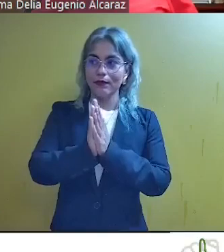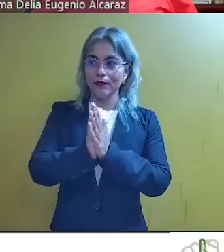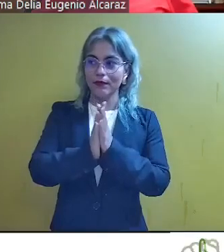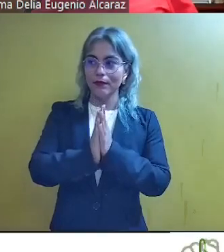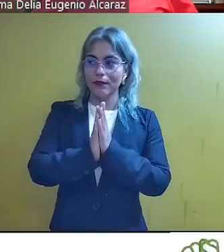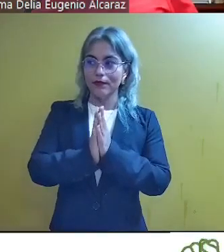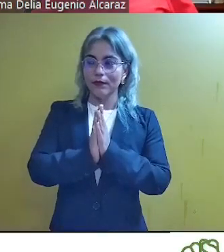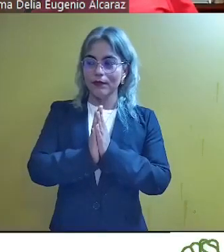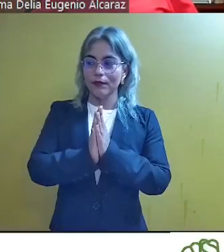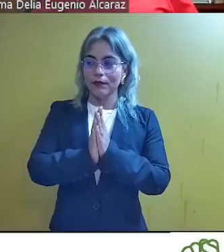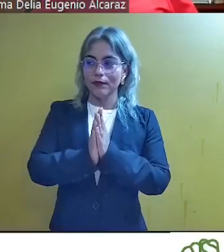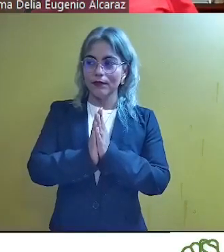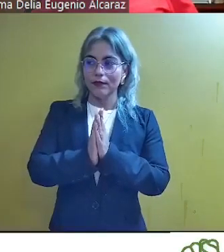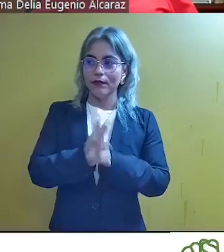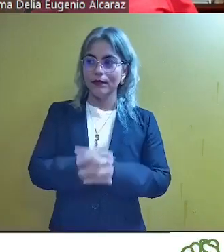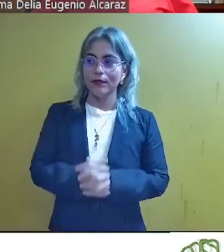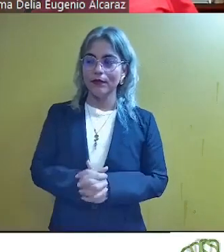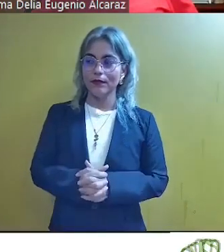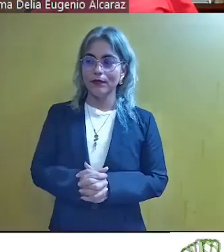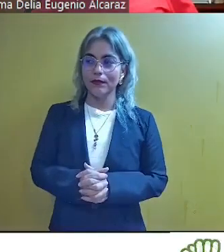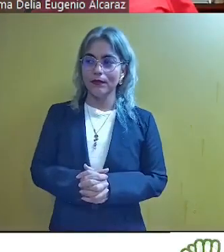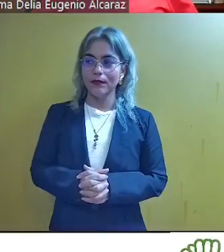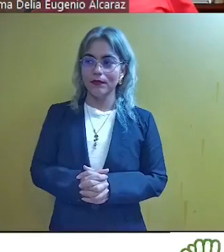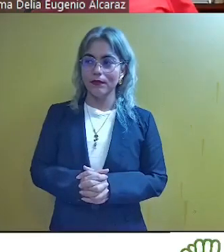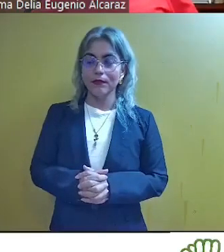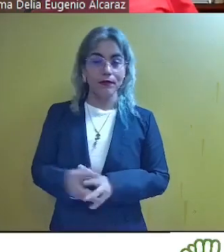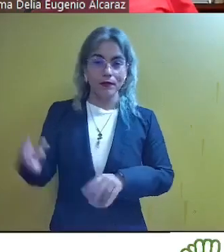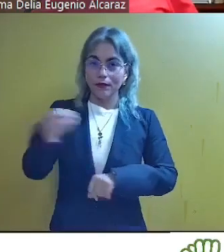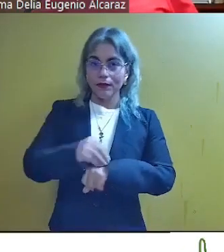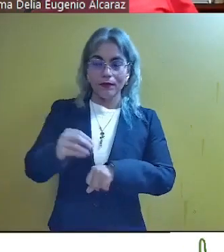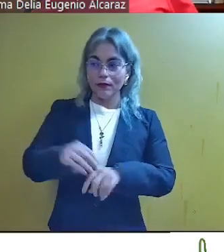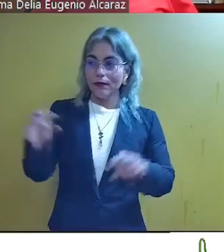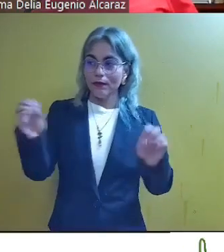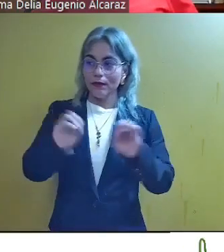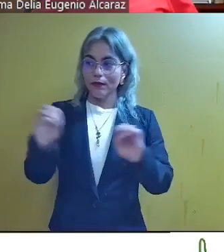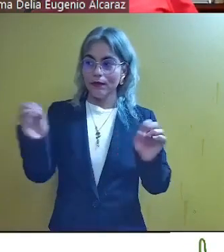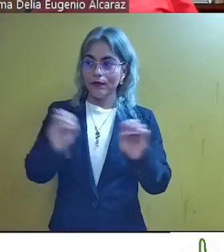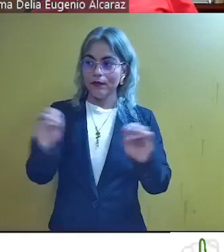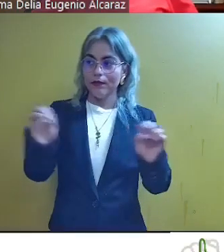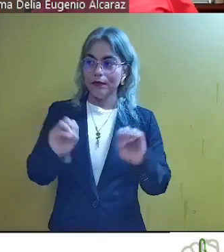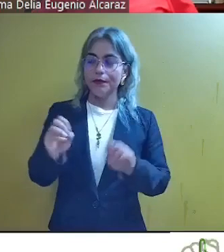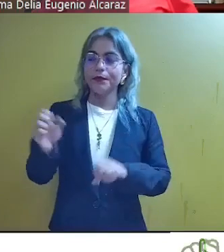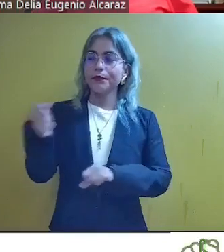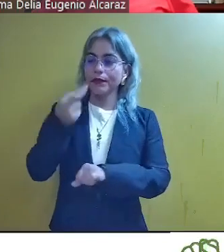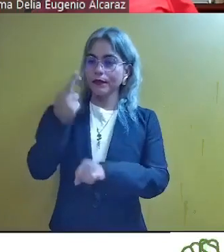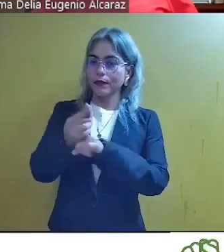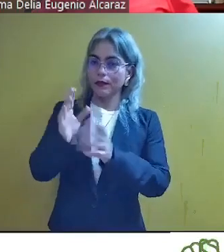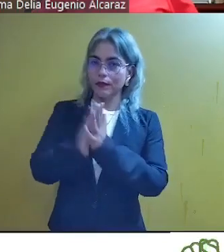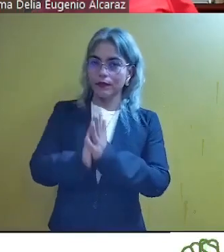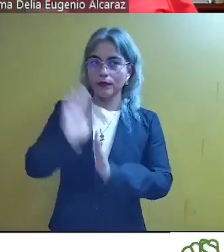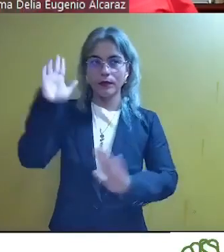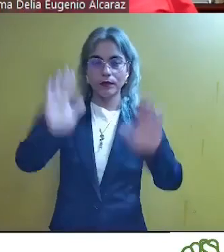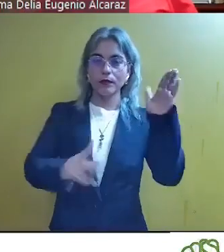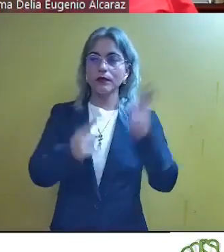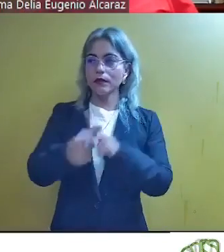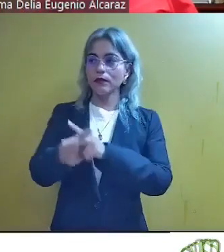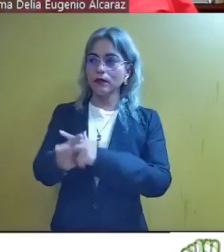ronda. Si no hubiera más intervenciones, señor secretario, tome la votación, por favor.